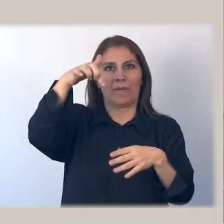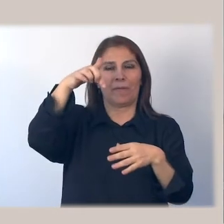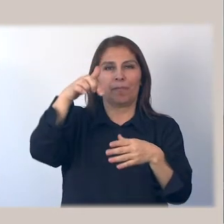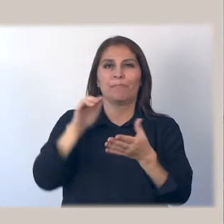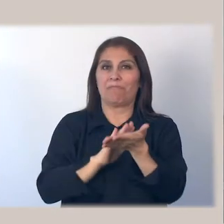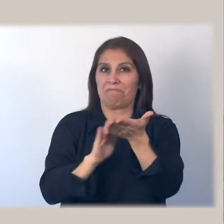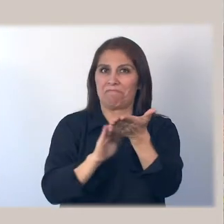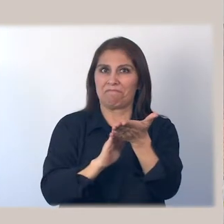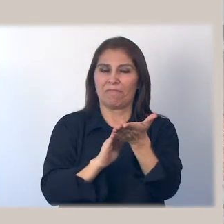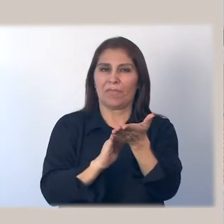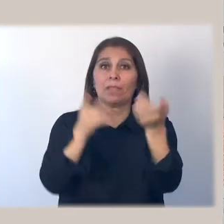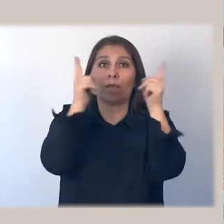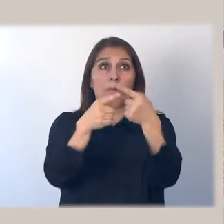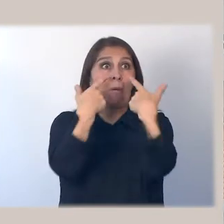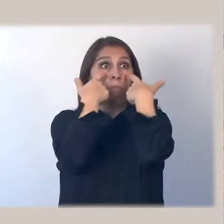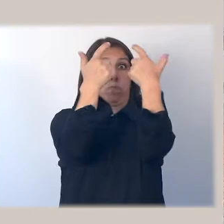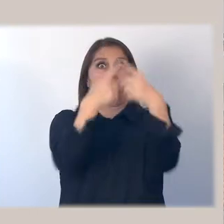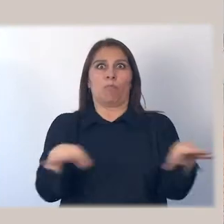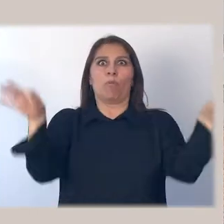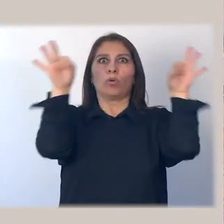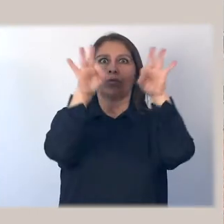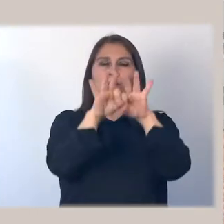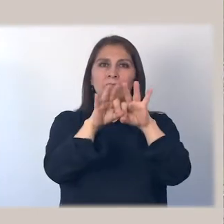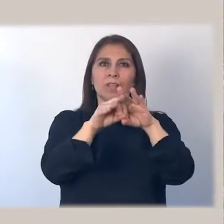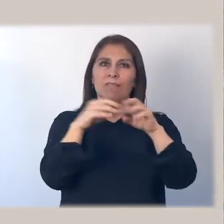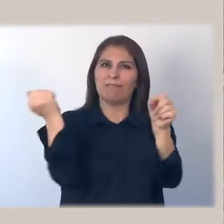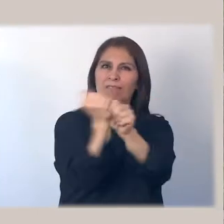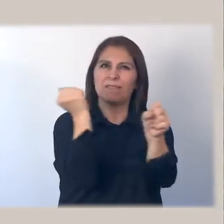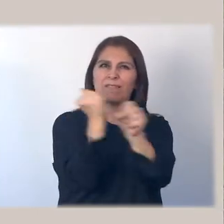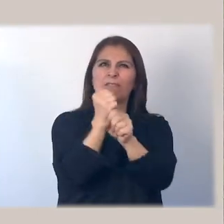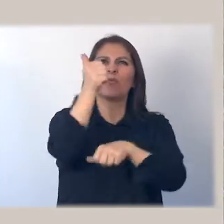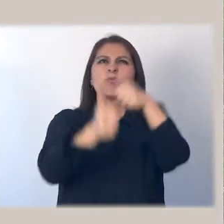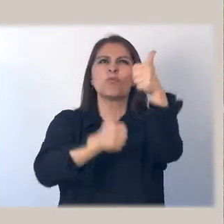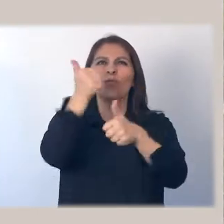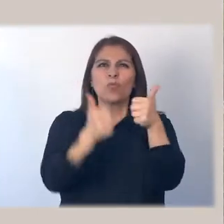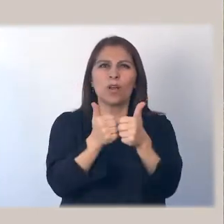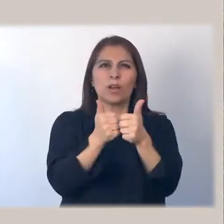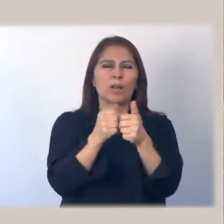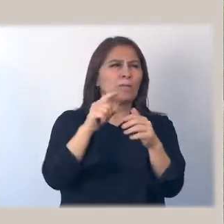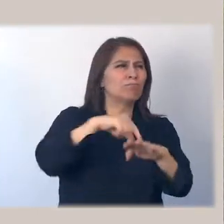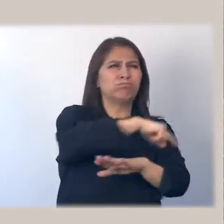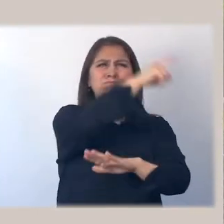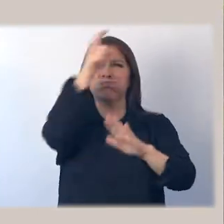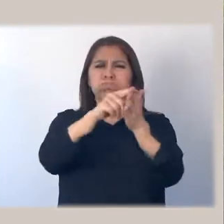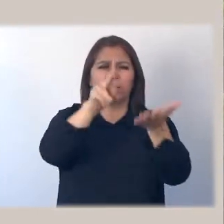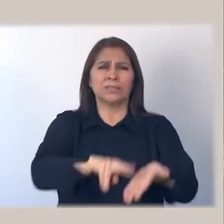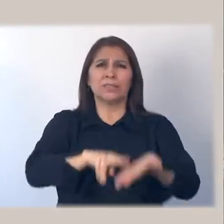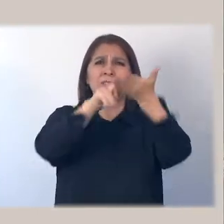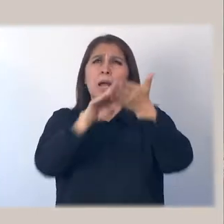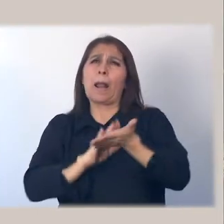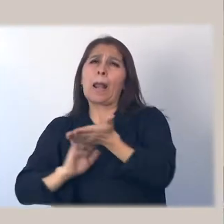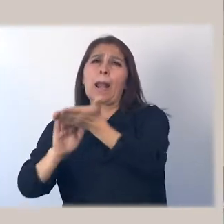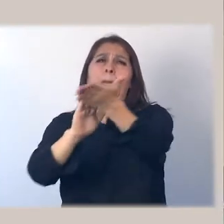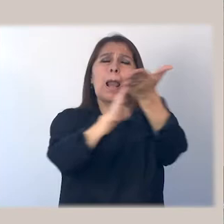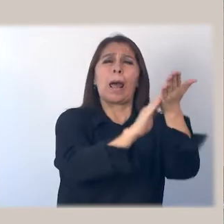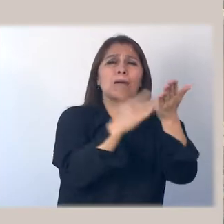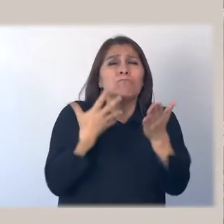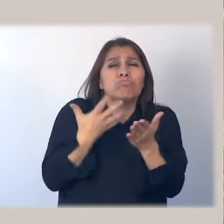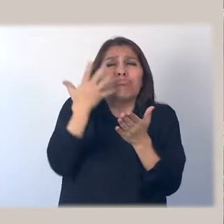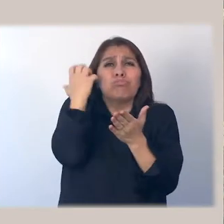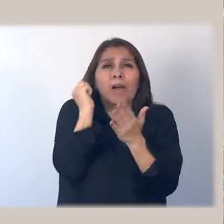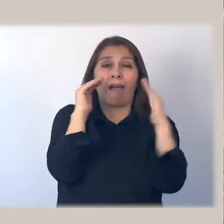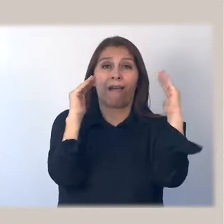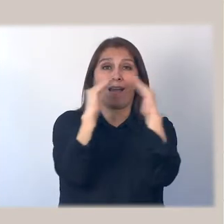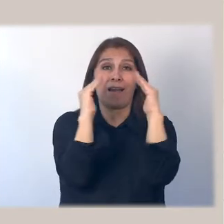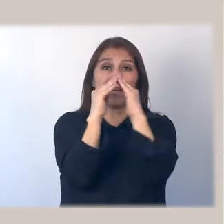en el edificio P y se entregó la obra más significativa para la comunidad universitaria, que consistió en la total recuperación y